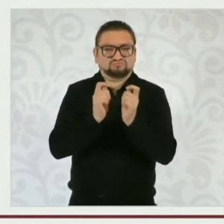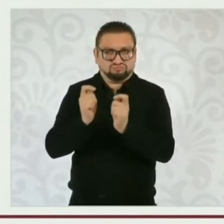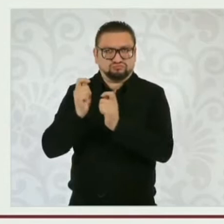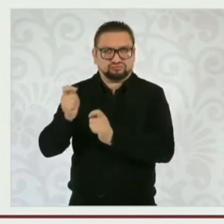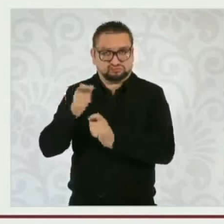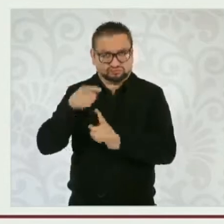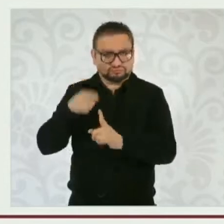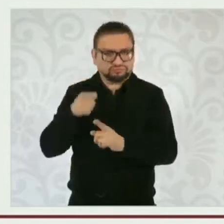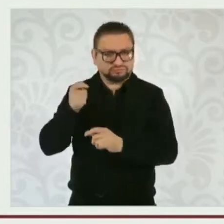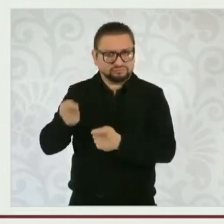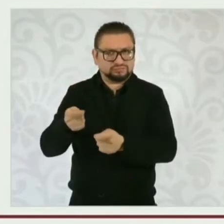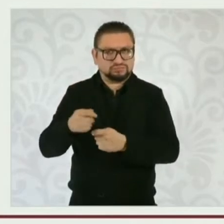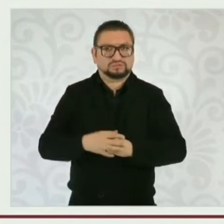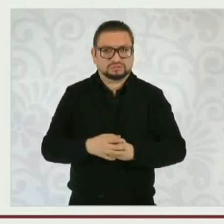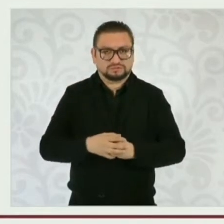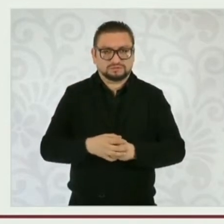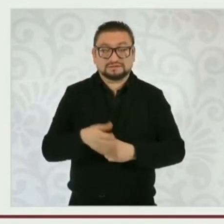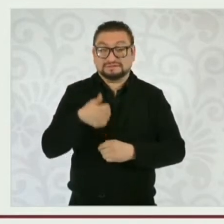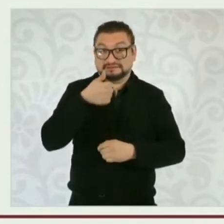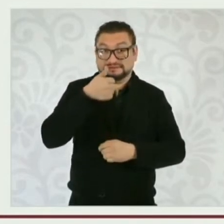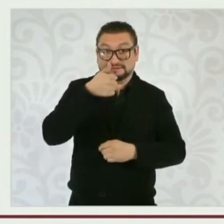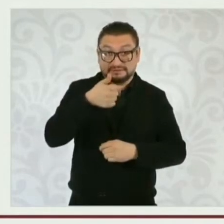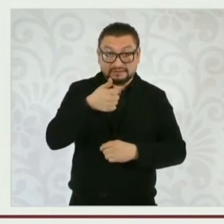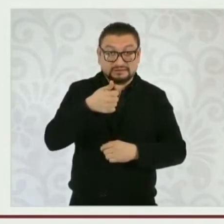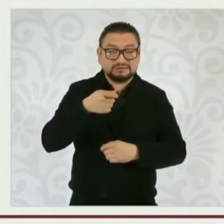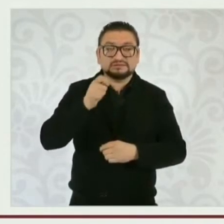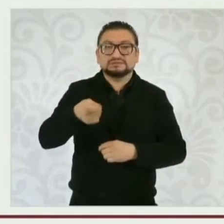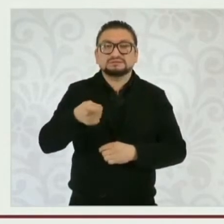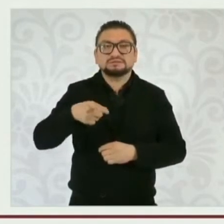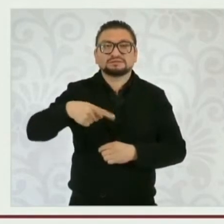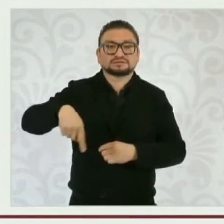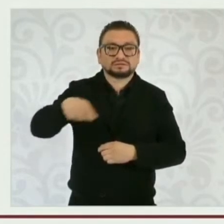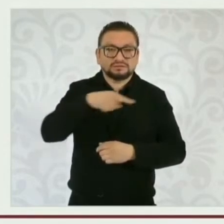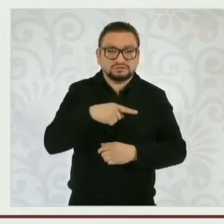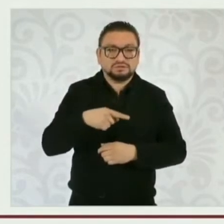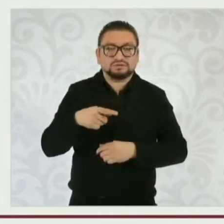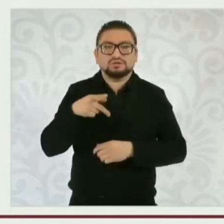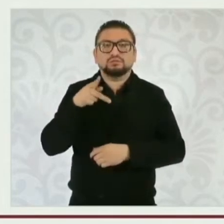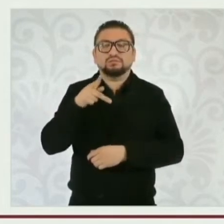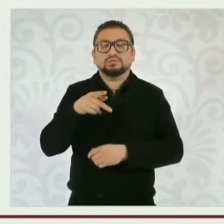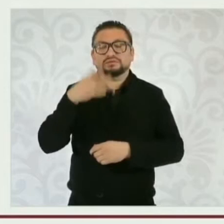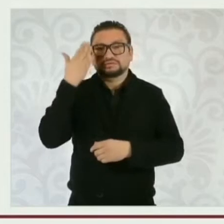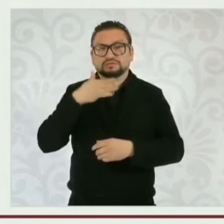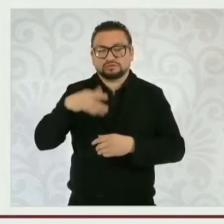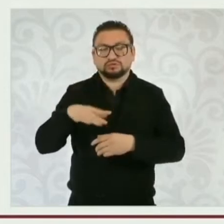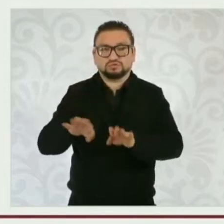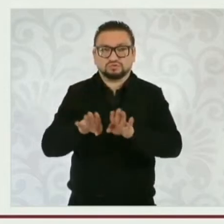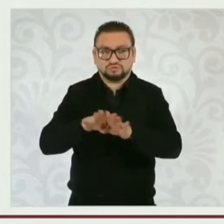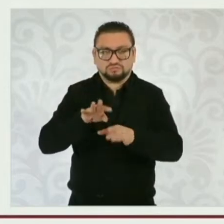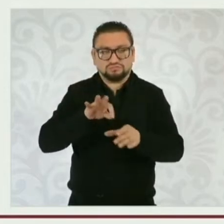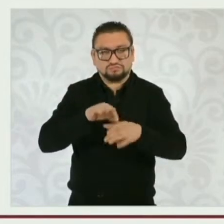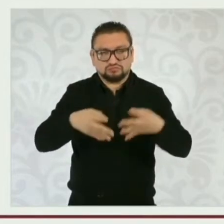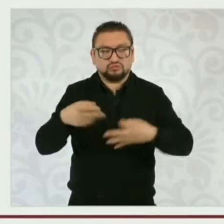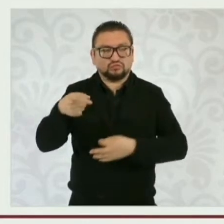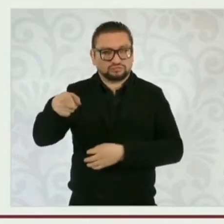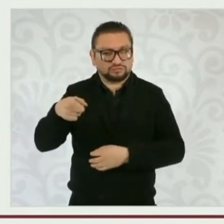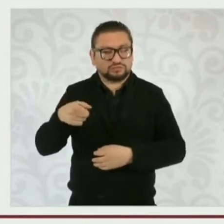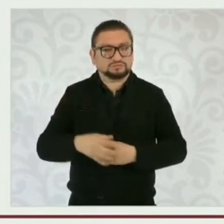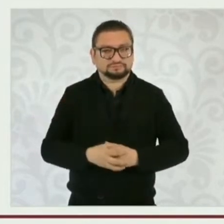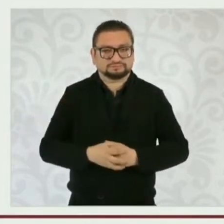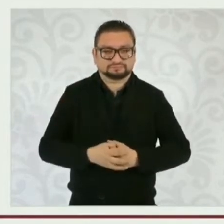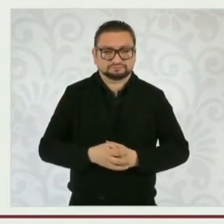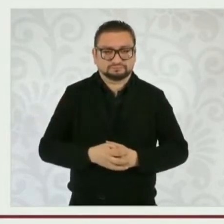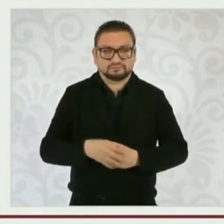pensiones directamente y en 6 casos fueron órganos del Poder Judicial. Bueno,